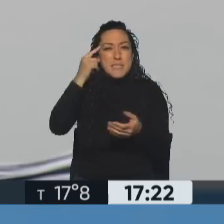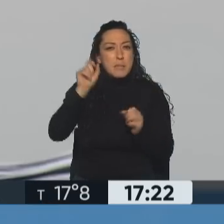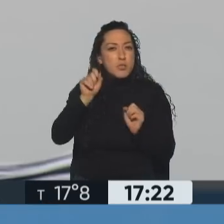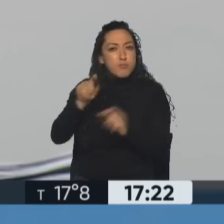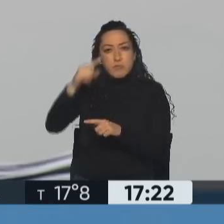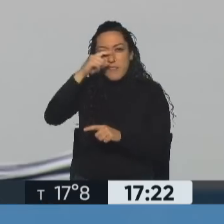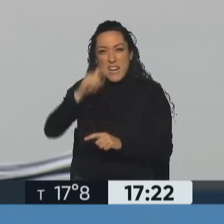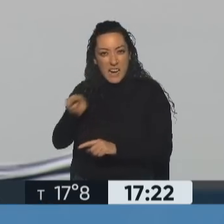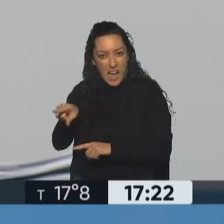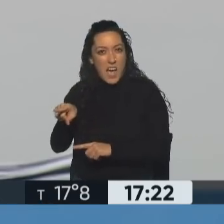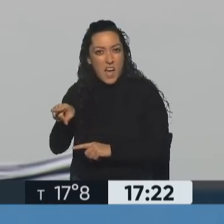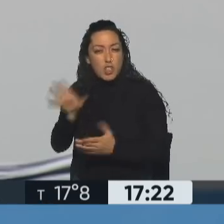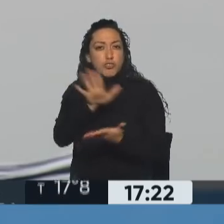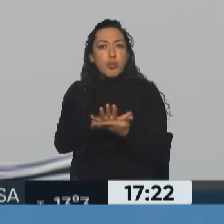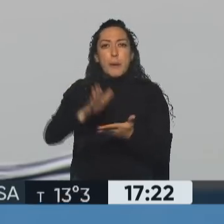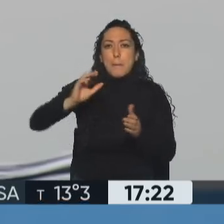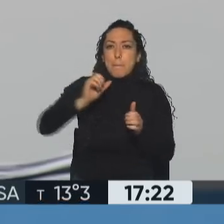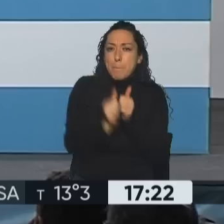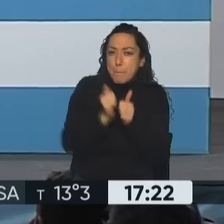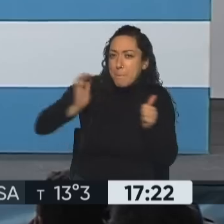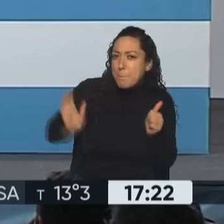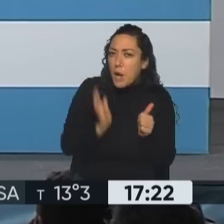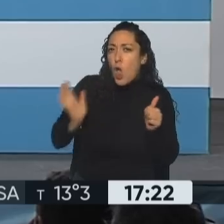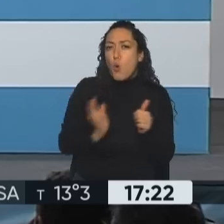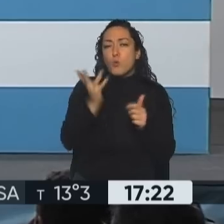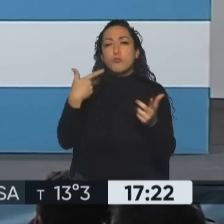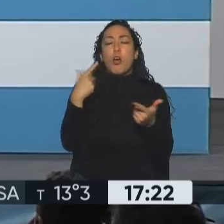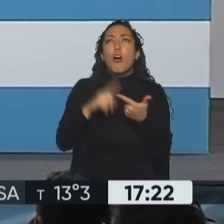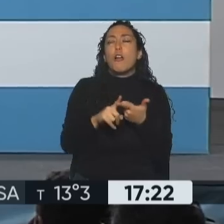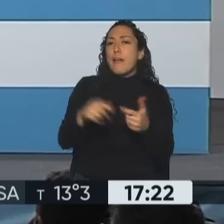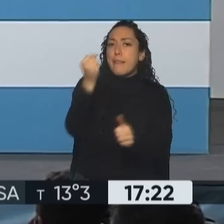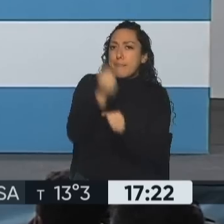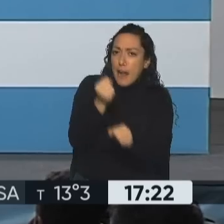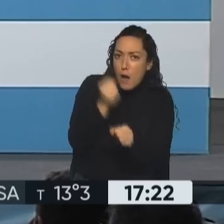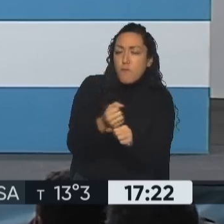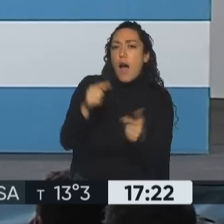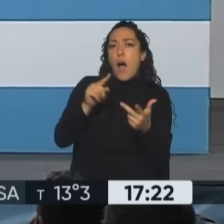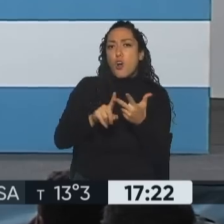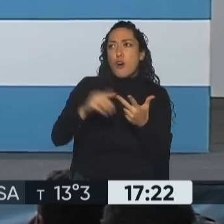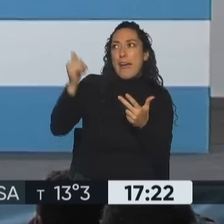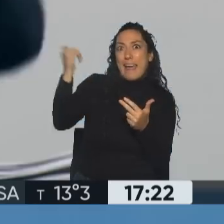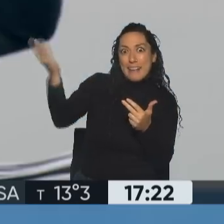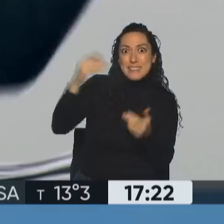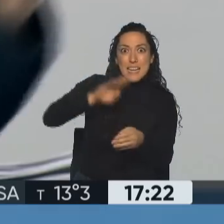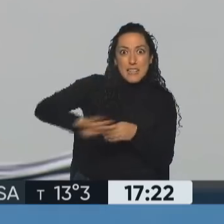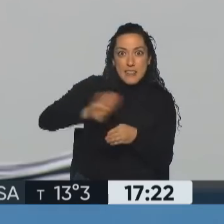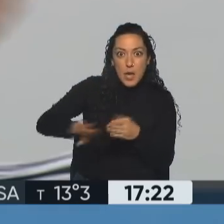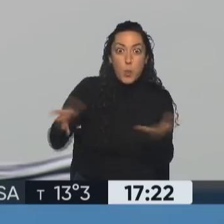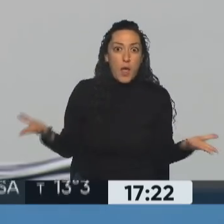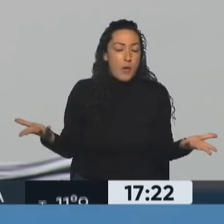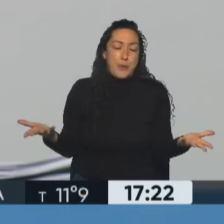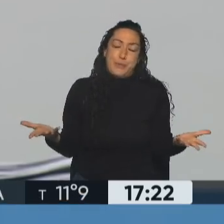Belgrano acerca de la producción, del trabajo, de la deuda externa, bueno,